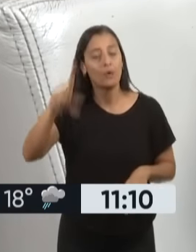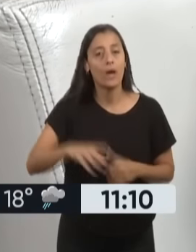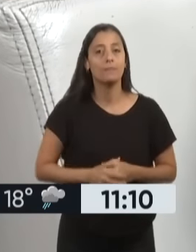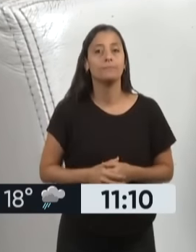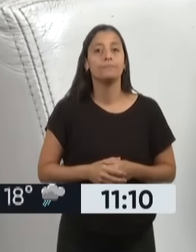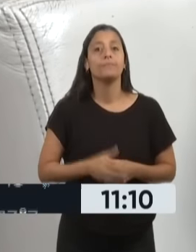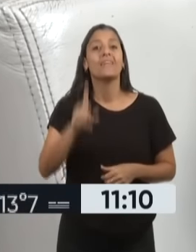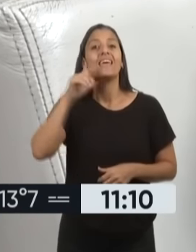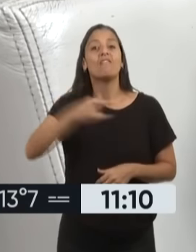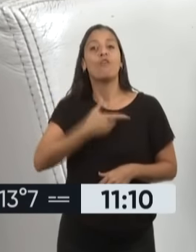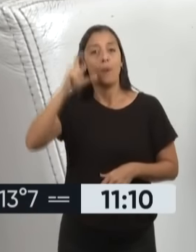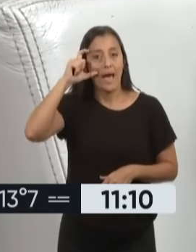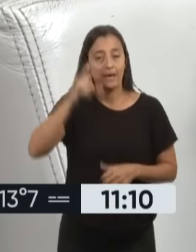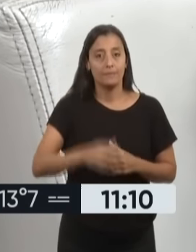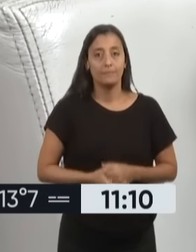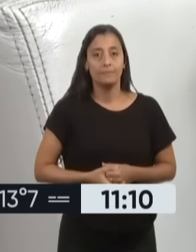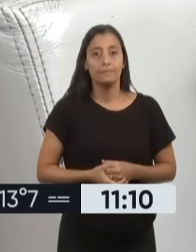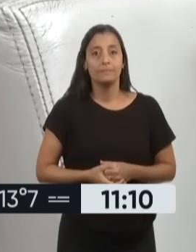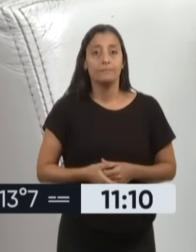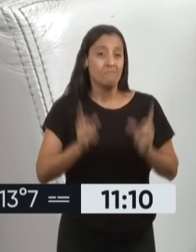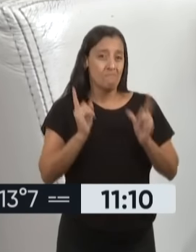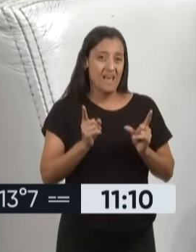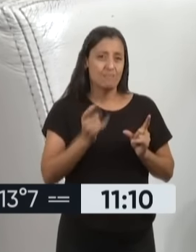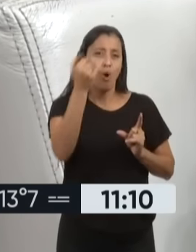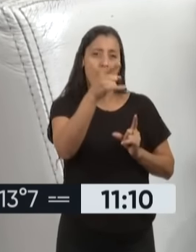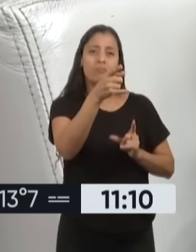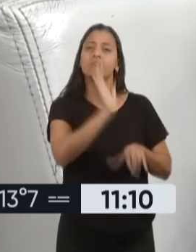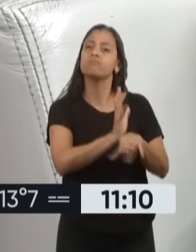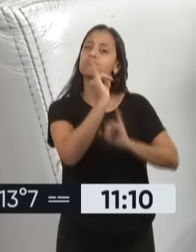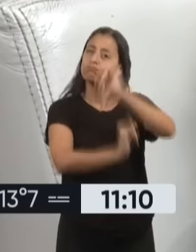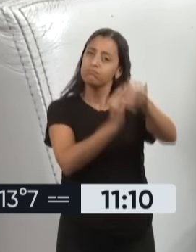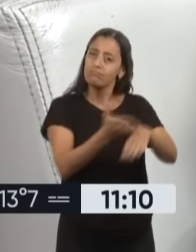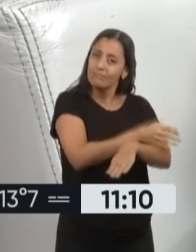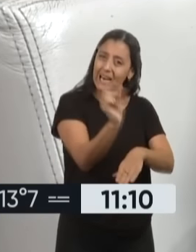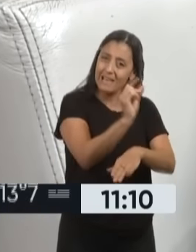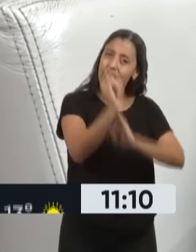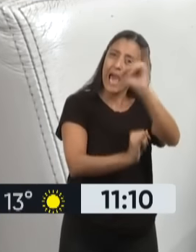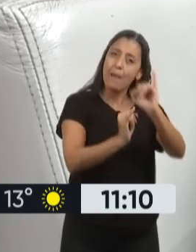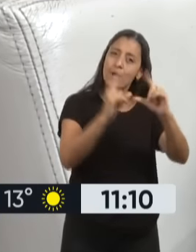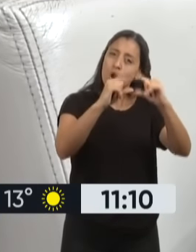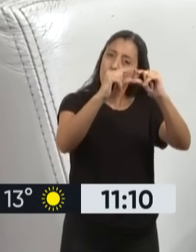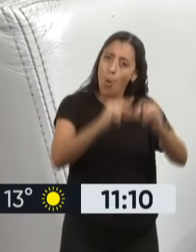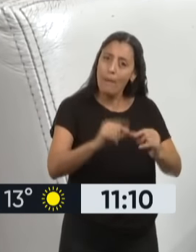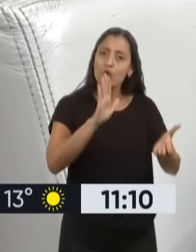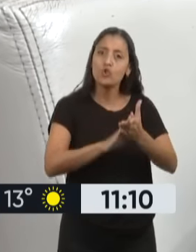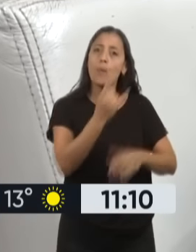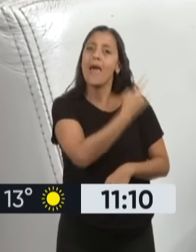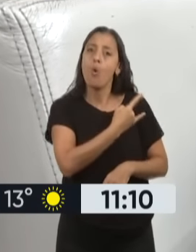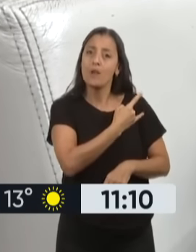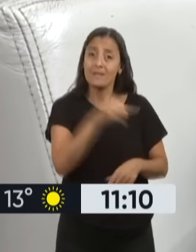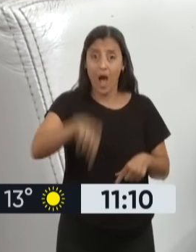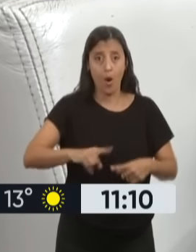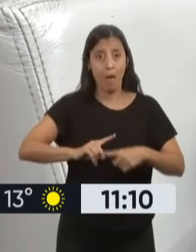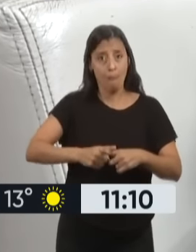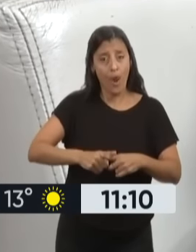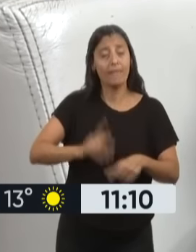menegas para infobae enganchado con estos números que estabas recién brindando sobre las universidades y la política está aplicando